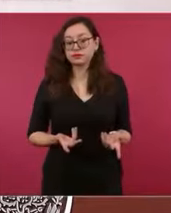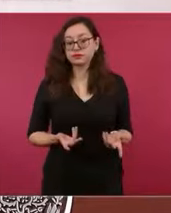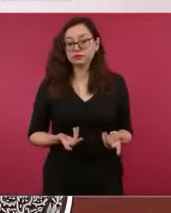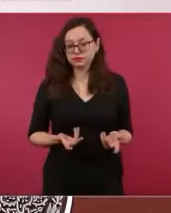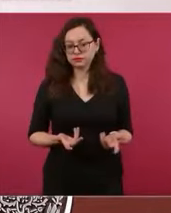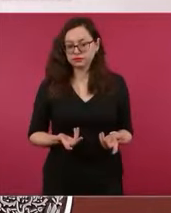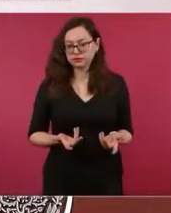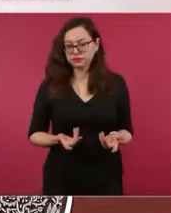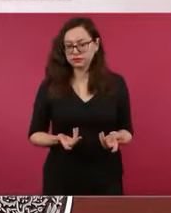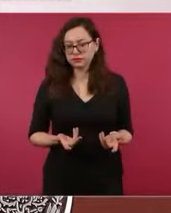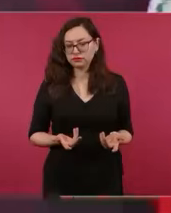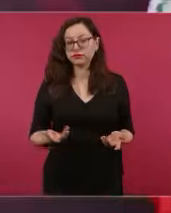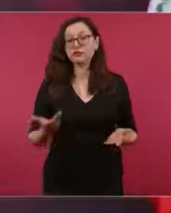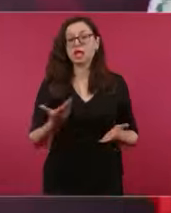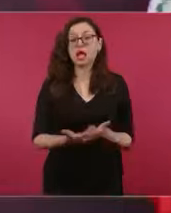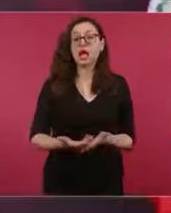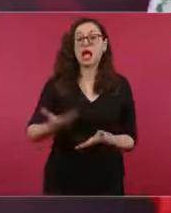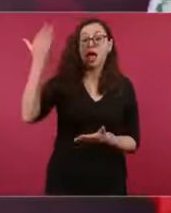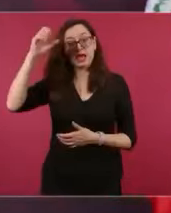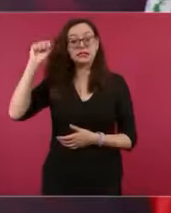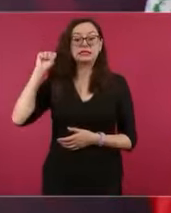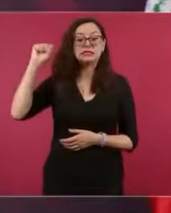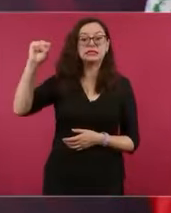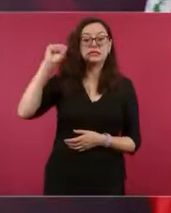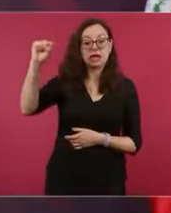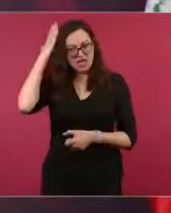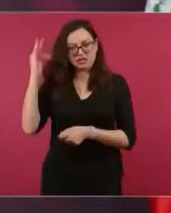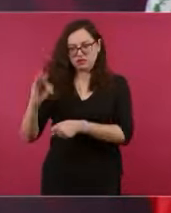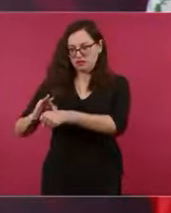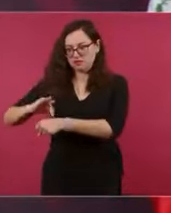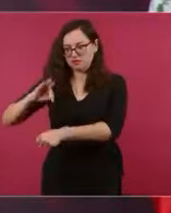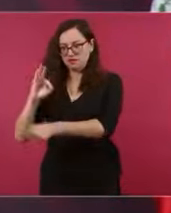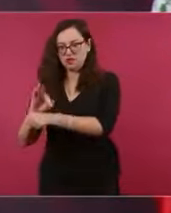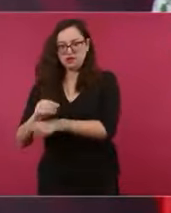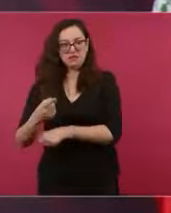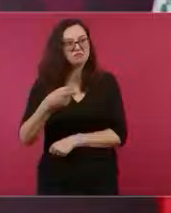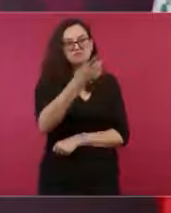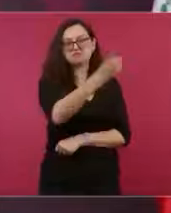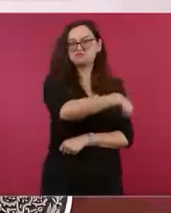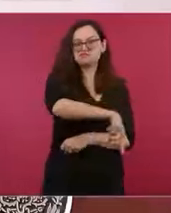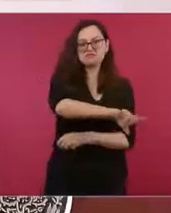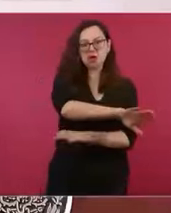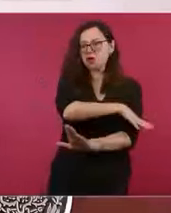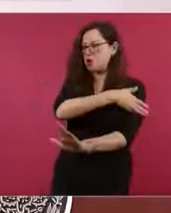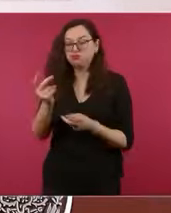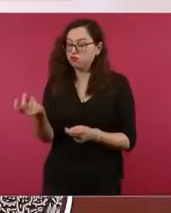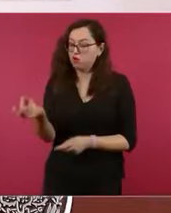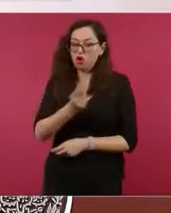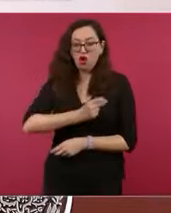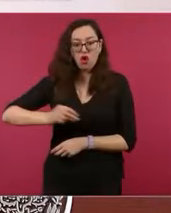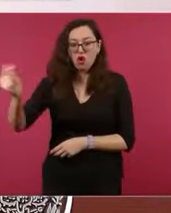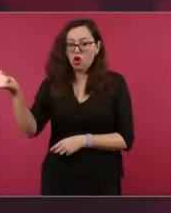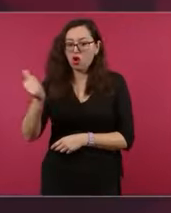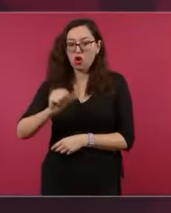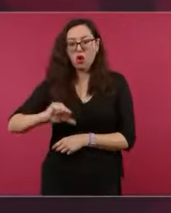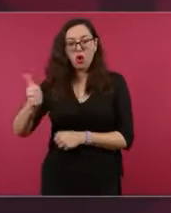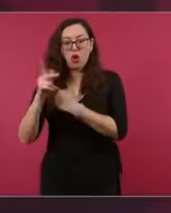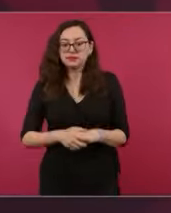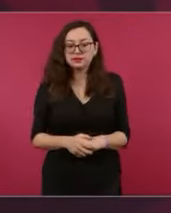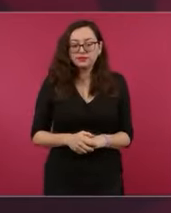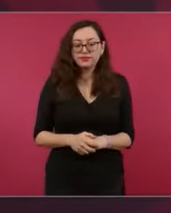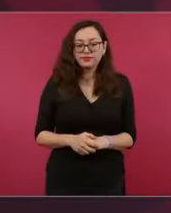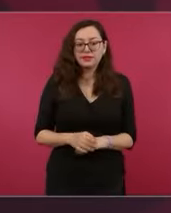dirigente sindical minero. Ellos colocaron al subsecretario de la Secretaría del